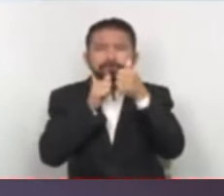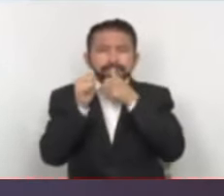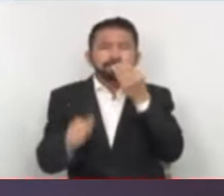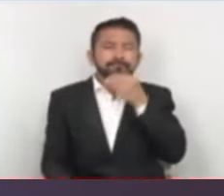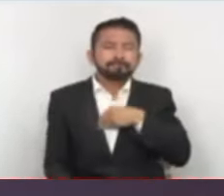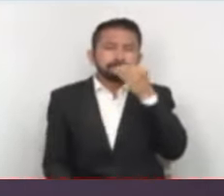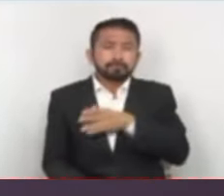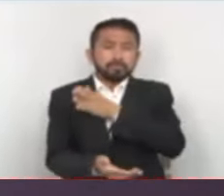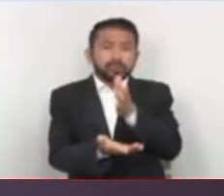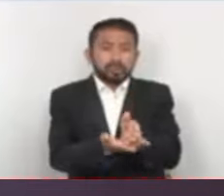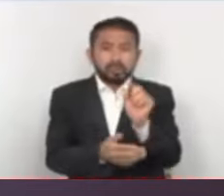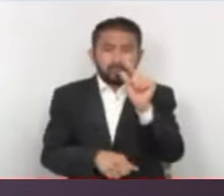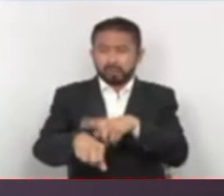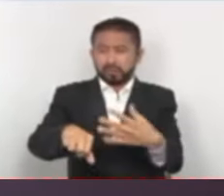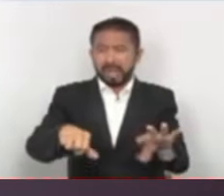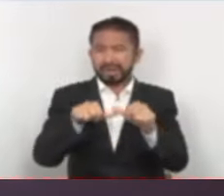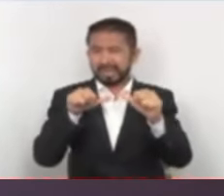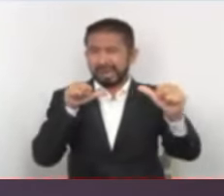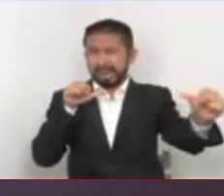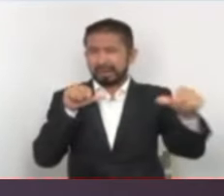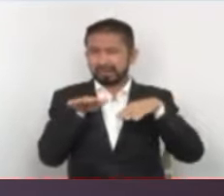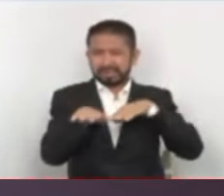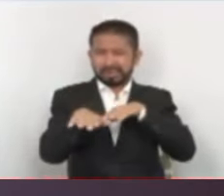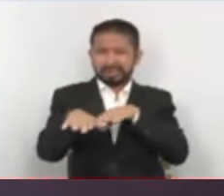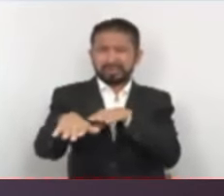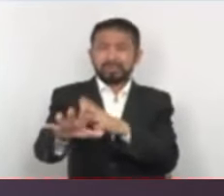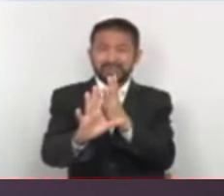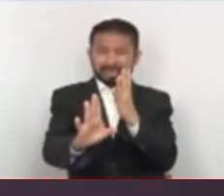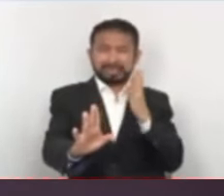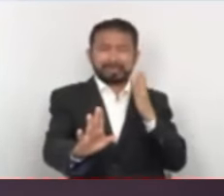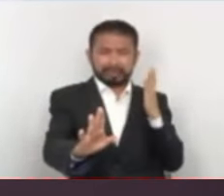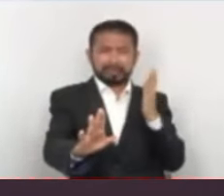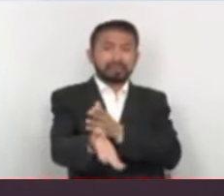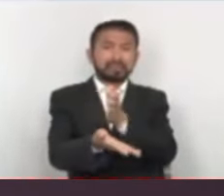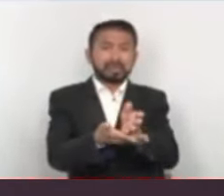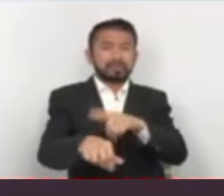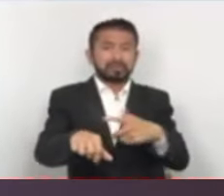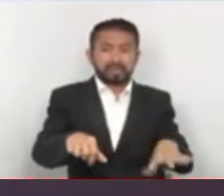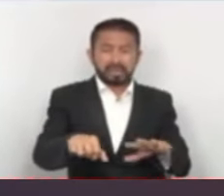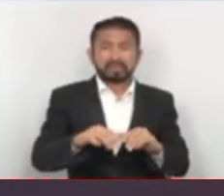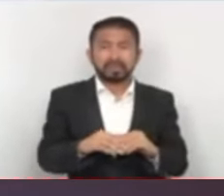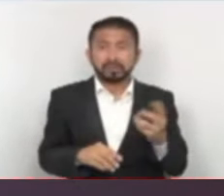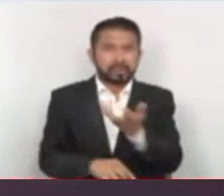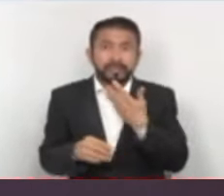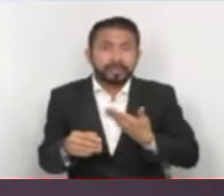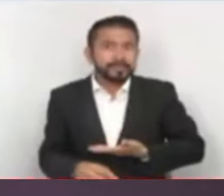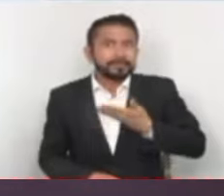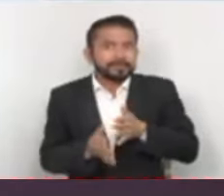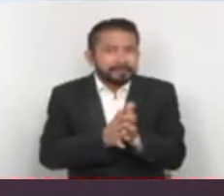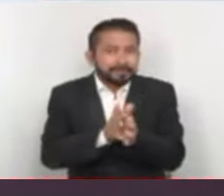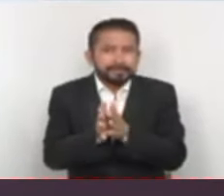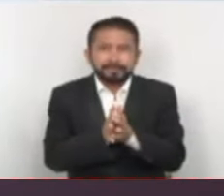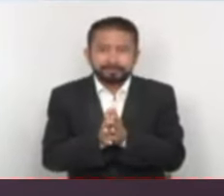poco tarde por las distancias y por el tráfico y por las colas que el entusiasmo que